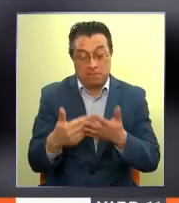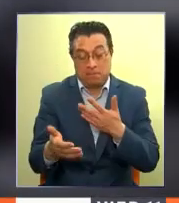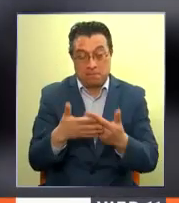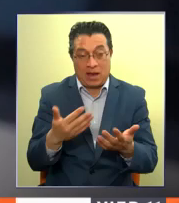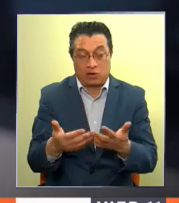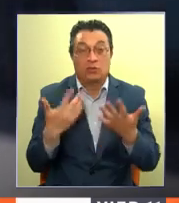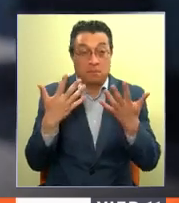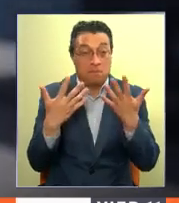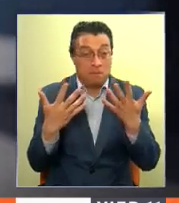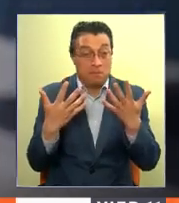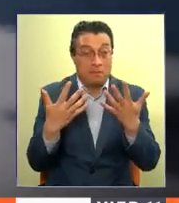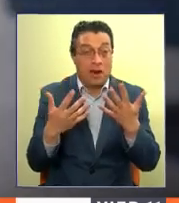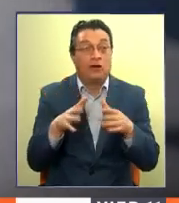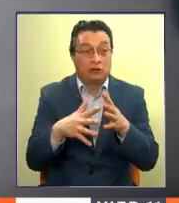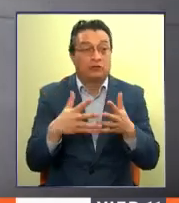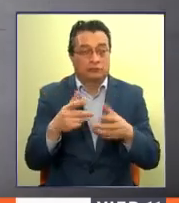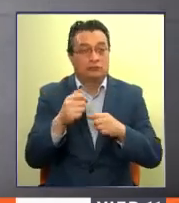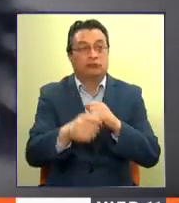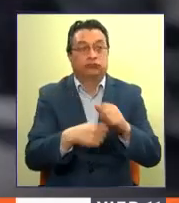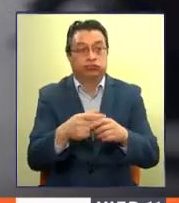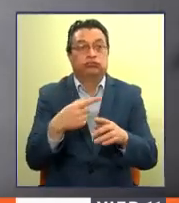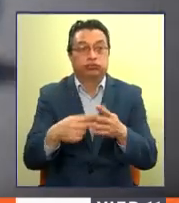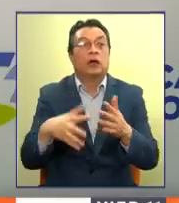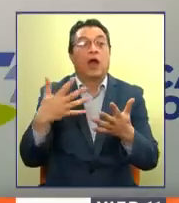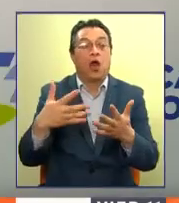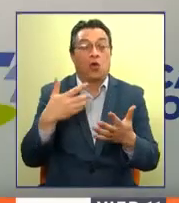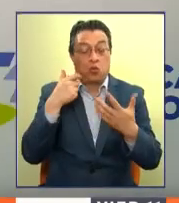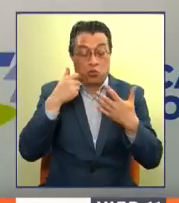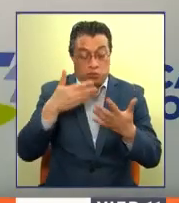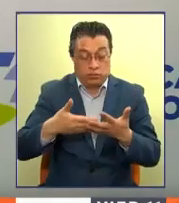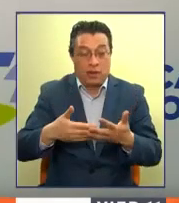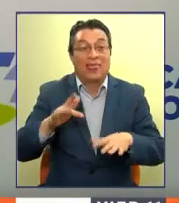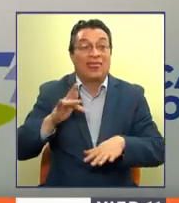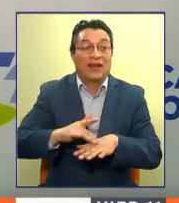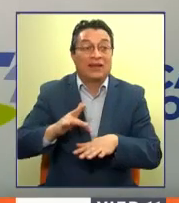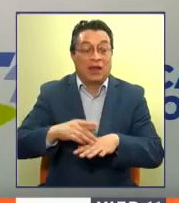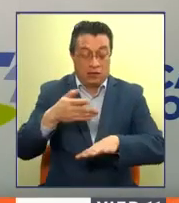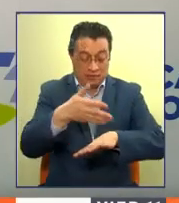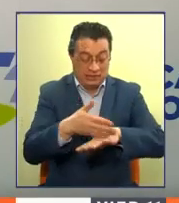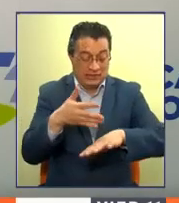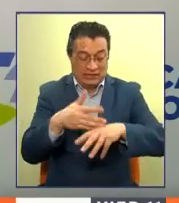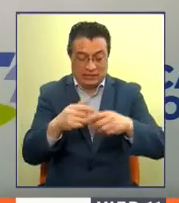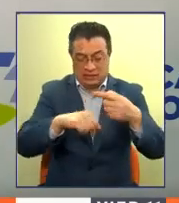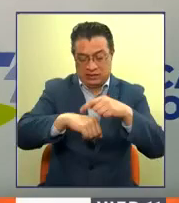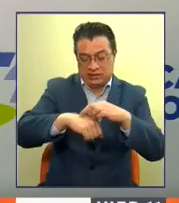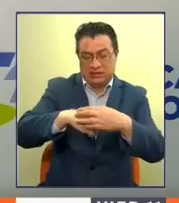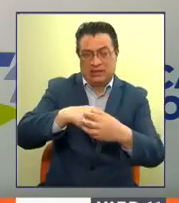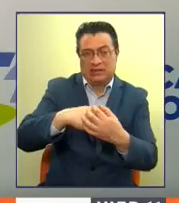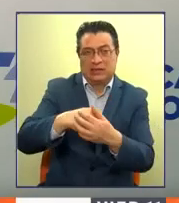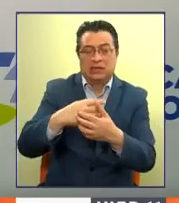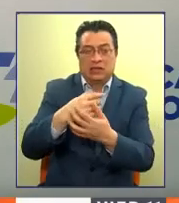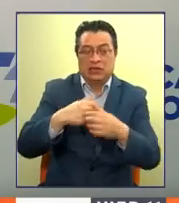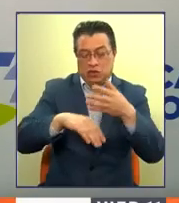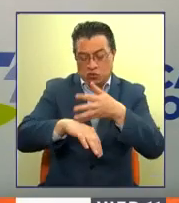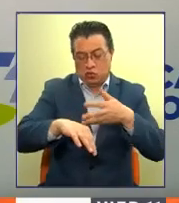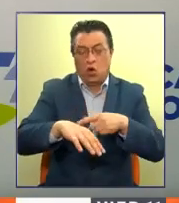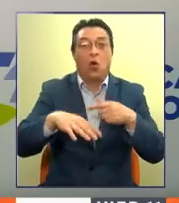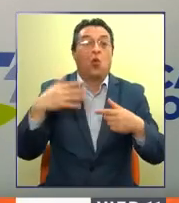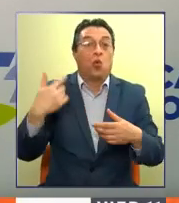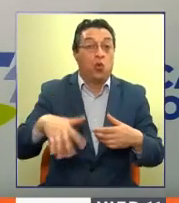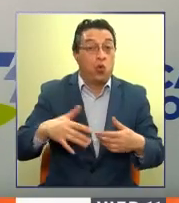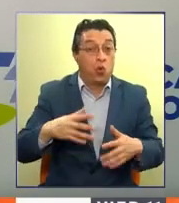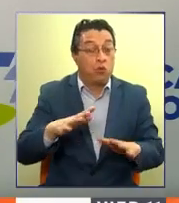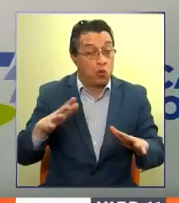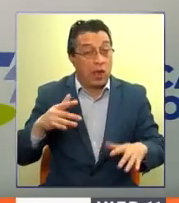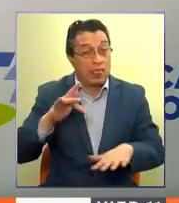que las manos son una parte del cuerpo que es muy delicada, tienen tendones, arterias que están muy superficiales. Y también vemos